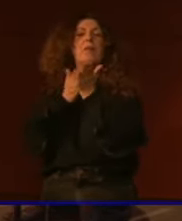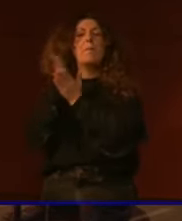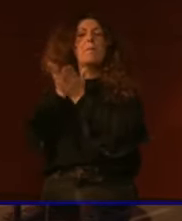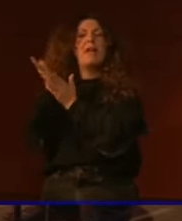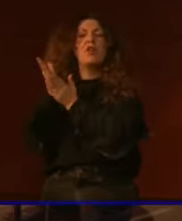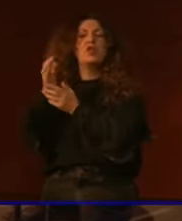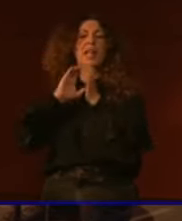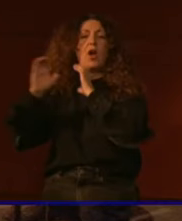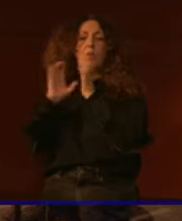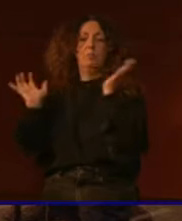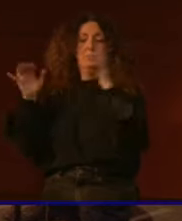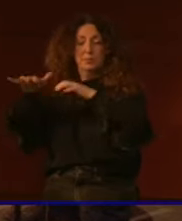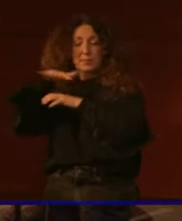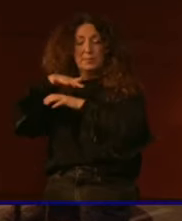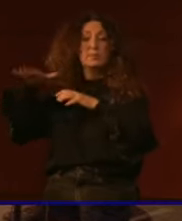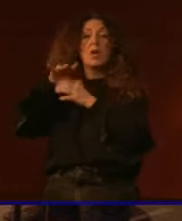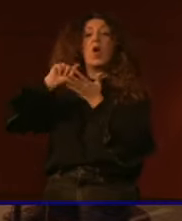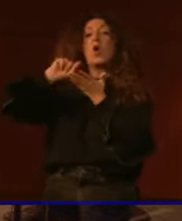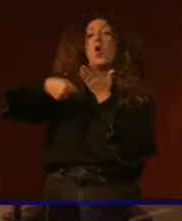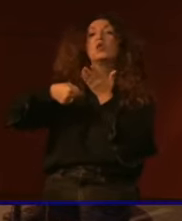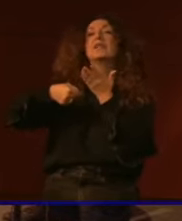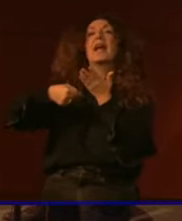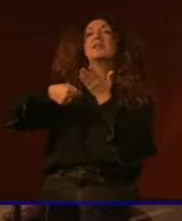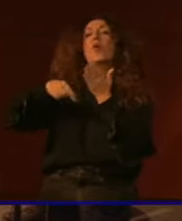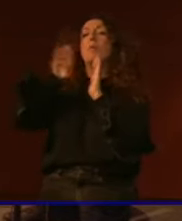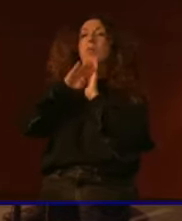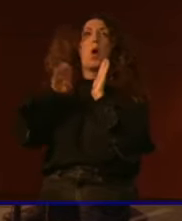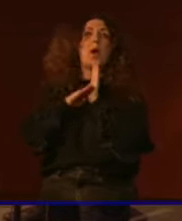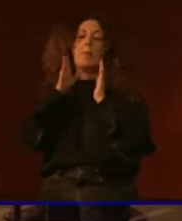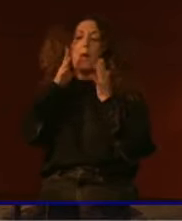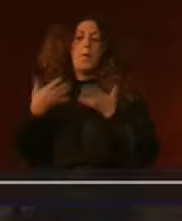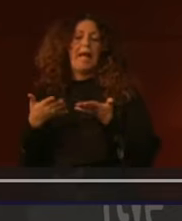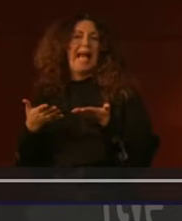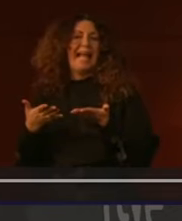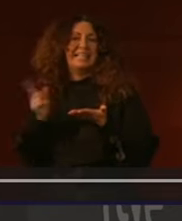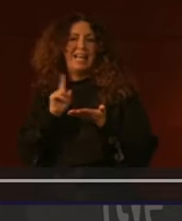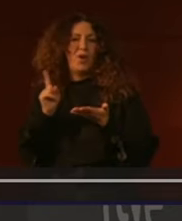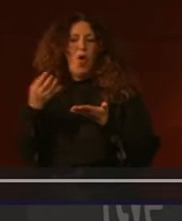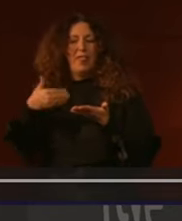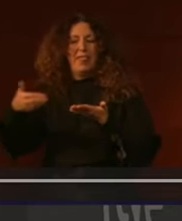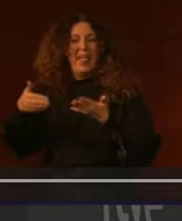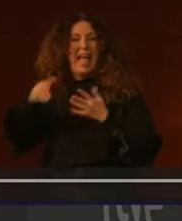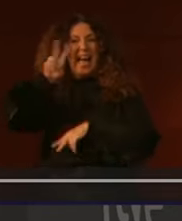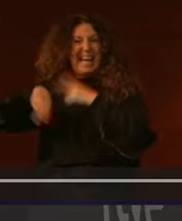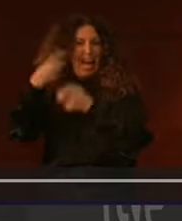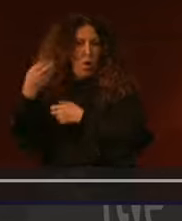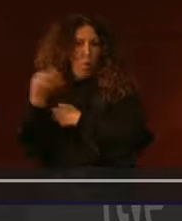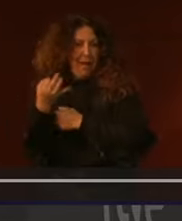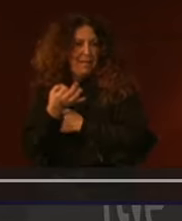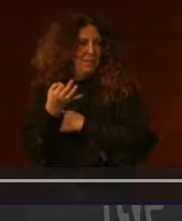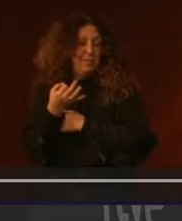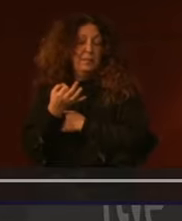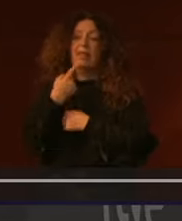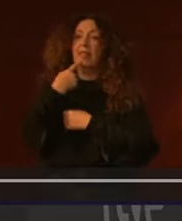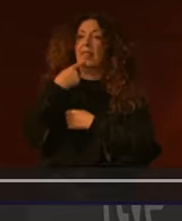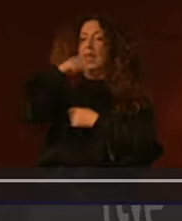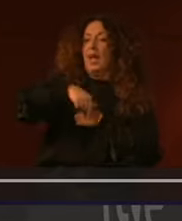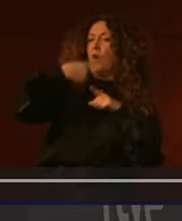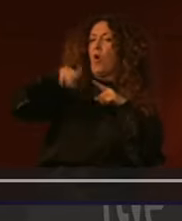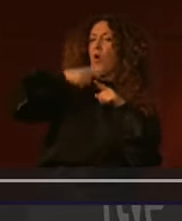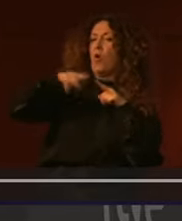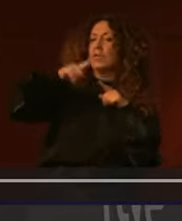2020, no tiene el contrato programa vigente, es decir, está por renovar, lo cual es la locura. Es decir, aquí decimos cosas